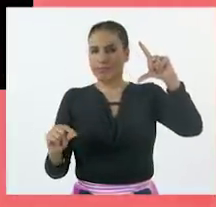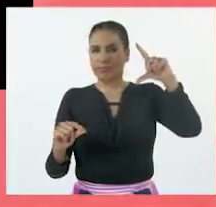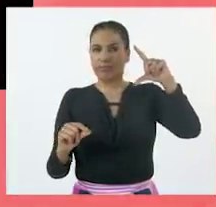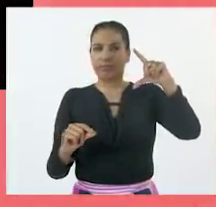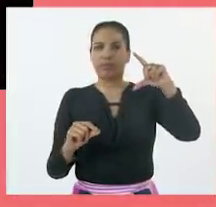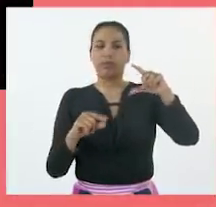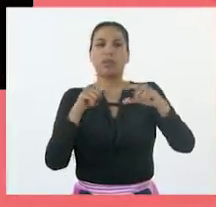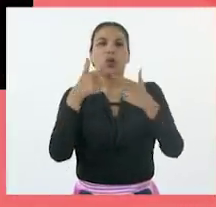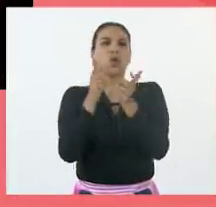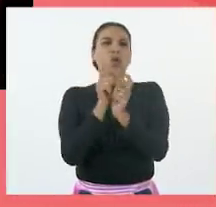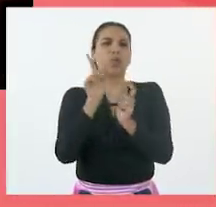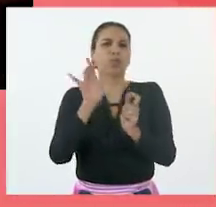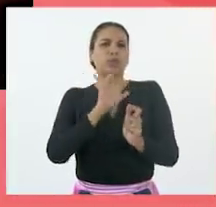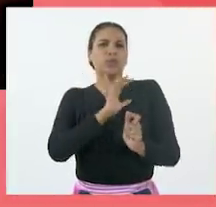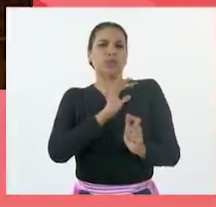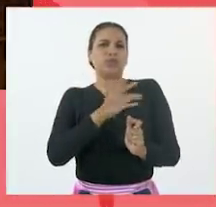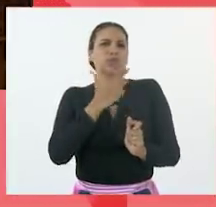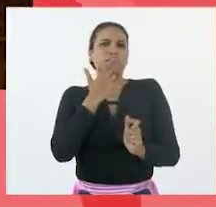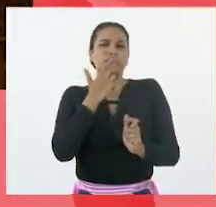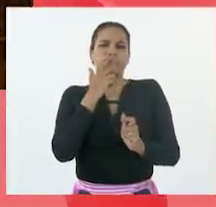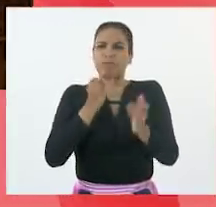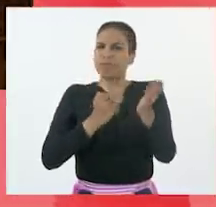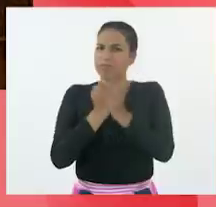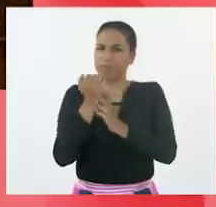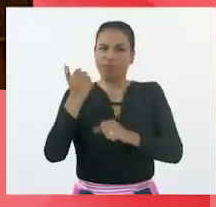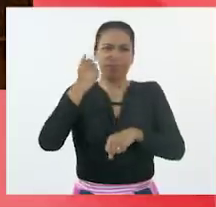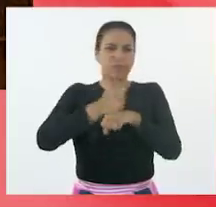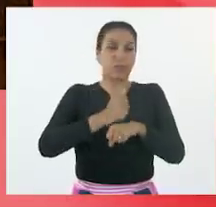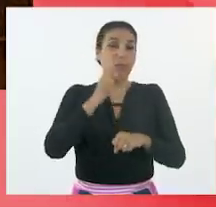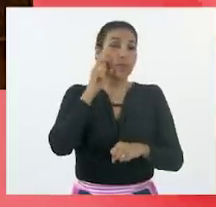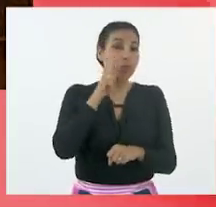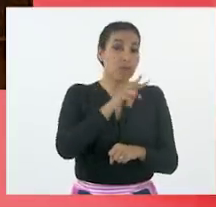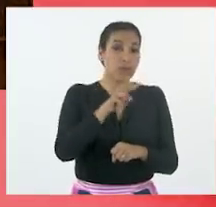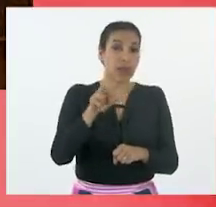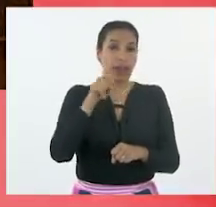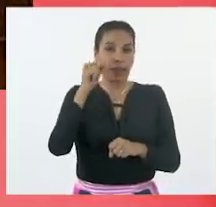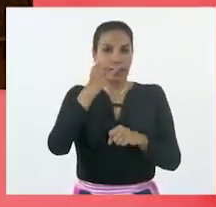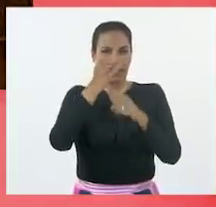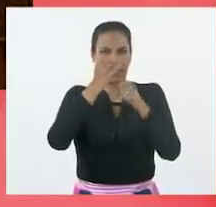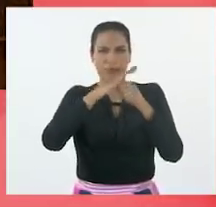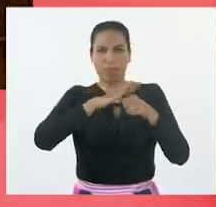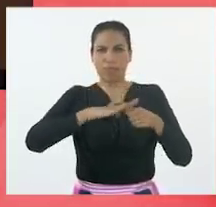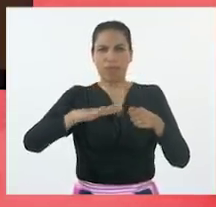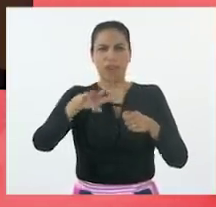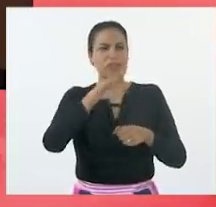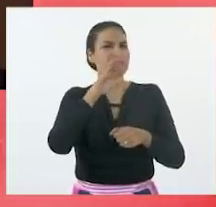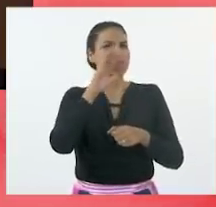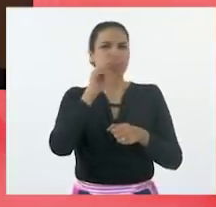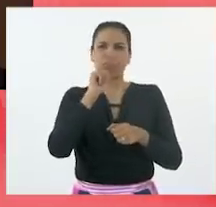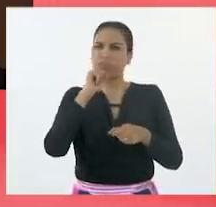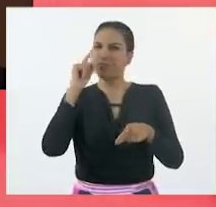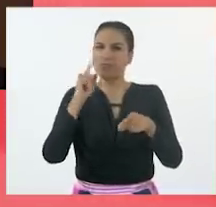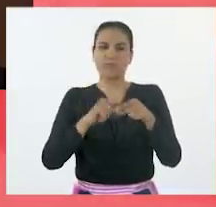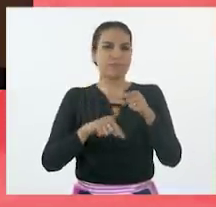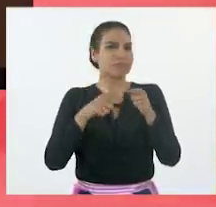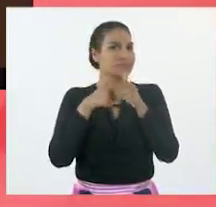Los conservadores radicales, al ver que el imperio no se sostenía, no